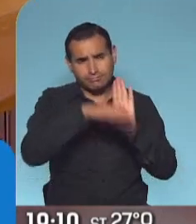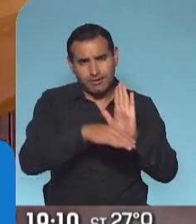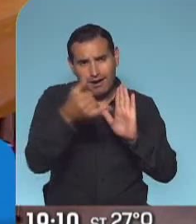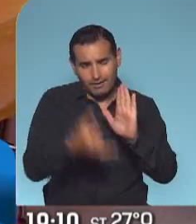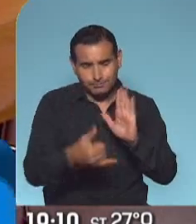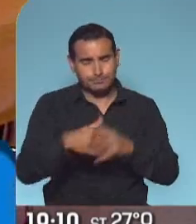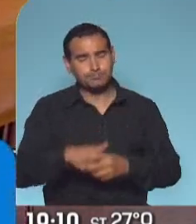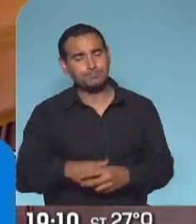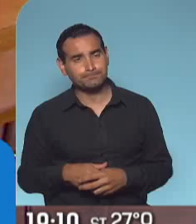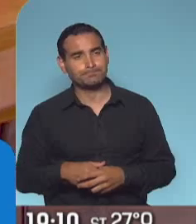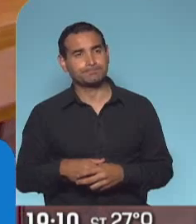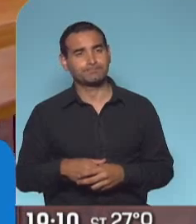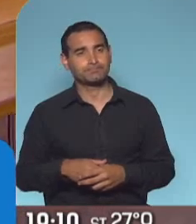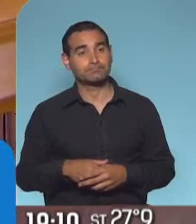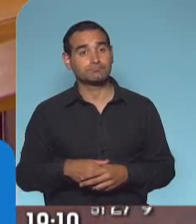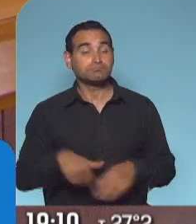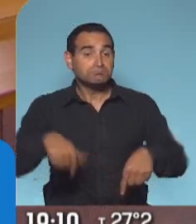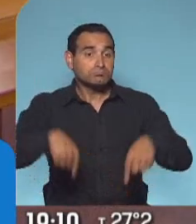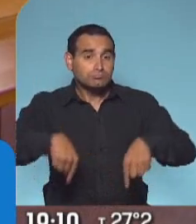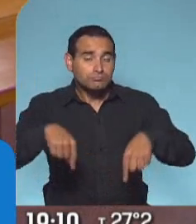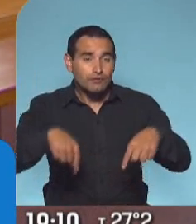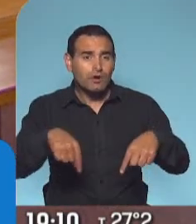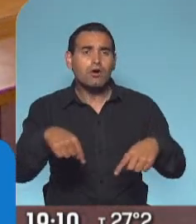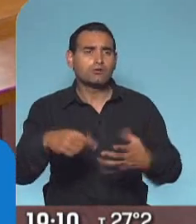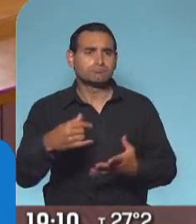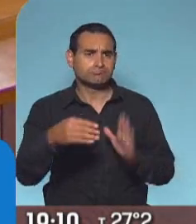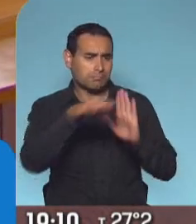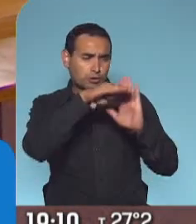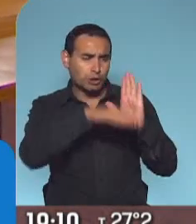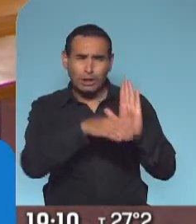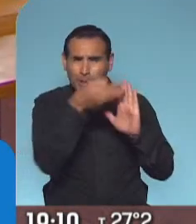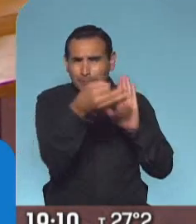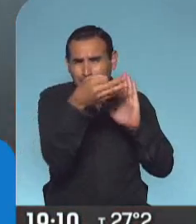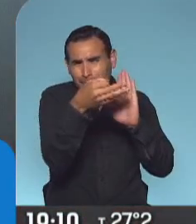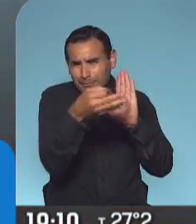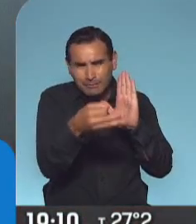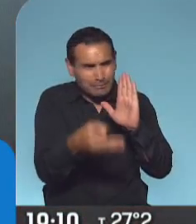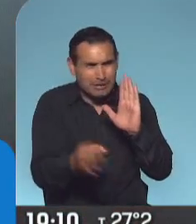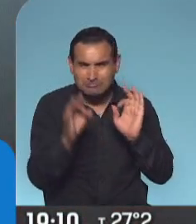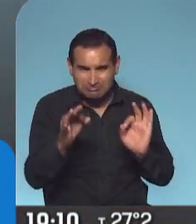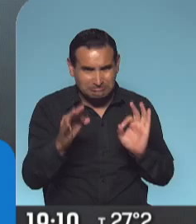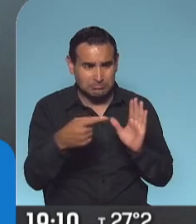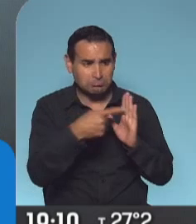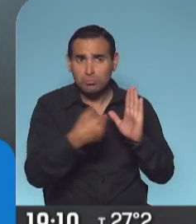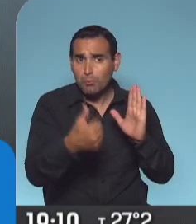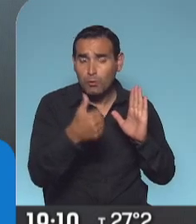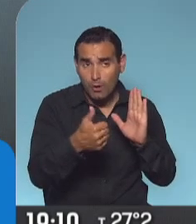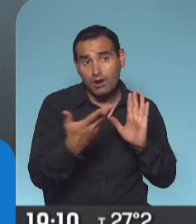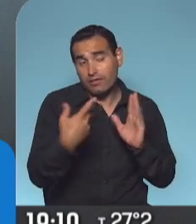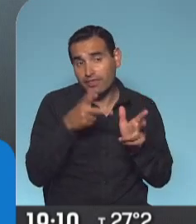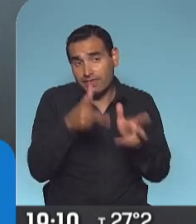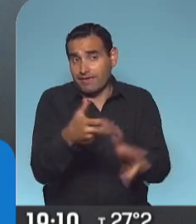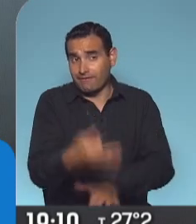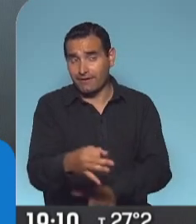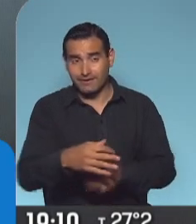para él. Pero hoy por hoy se están cumpliendo los protocolos, está funcionando, hay que decir